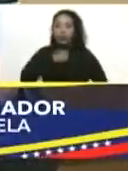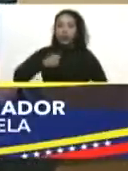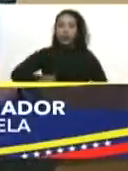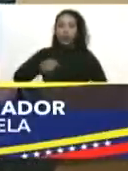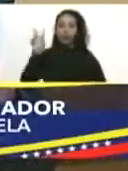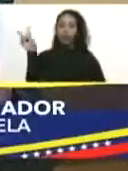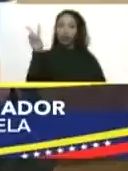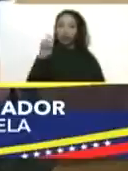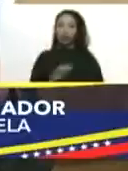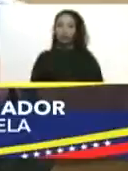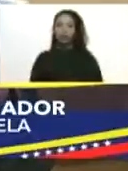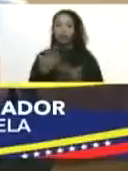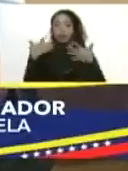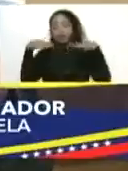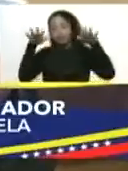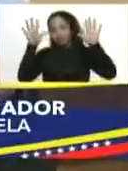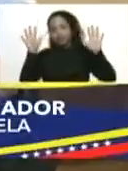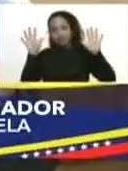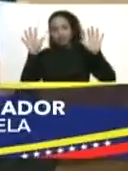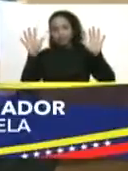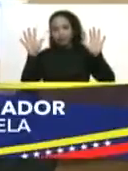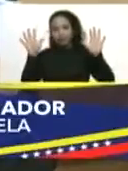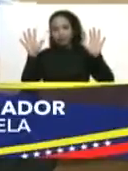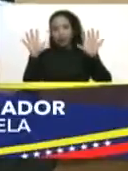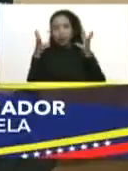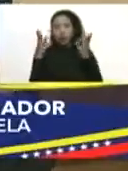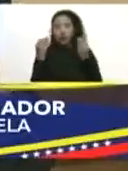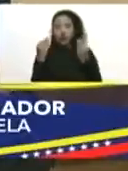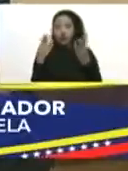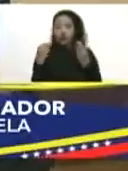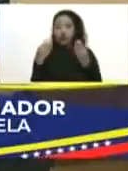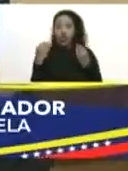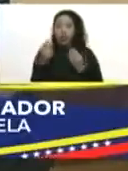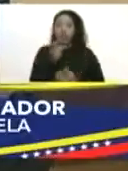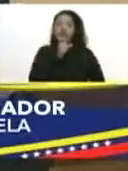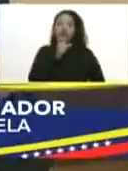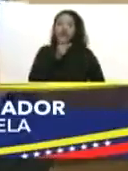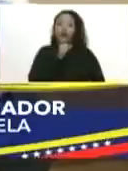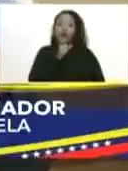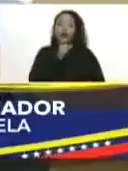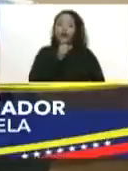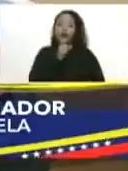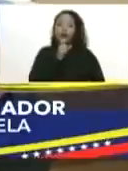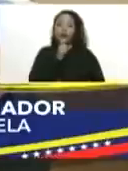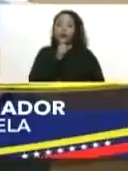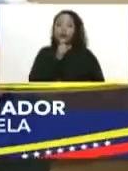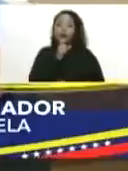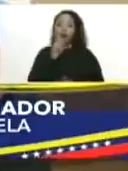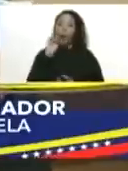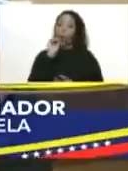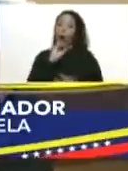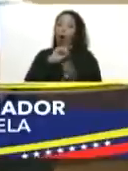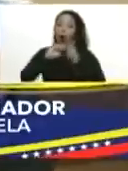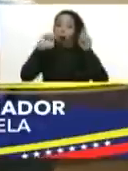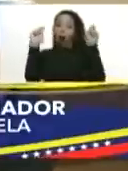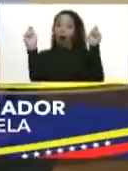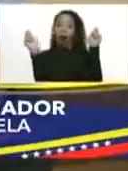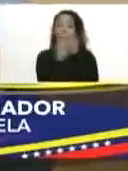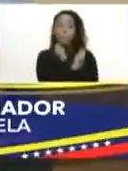China-Venezuela, a pesar de los múltiples desafíos por los cambios